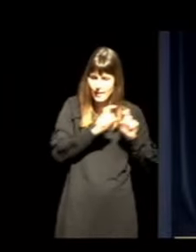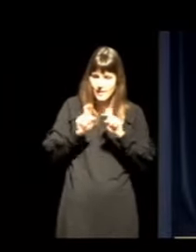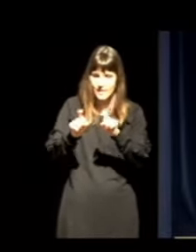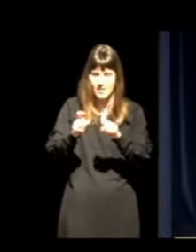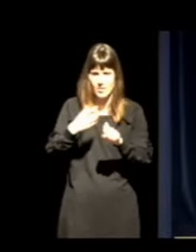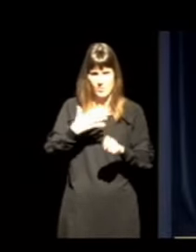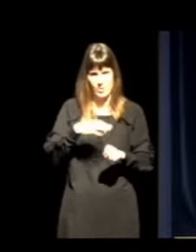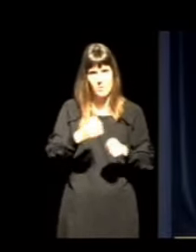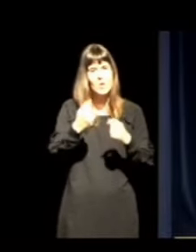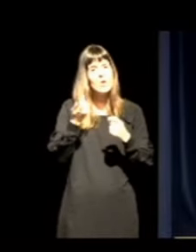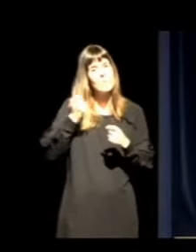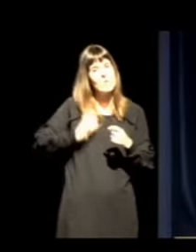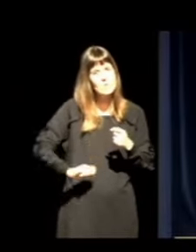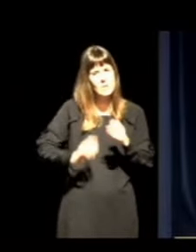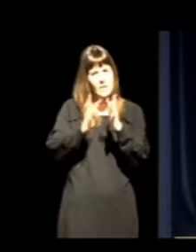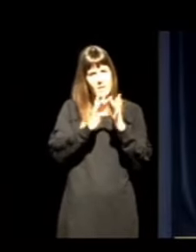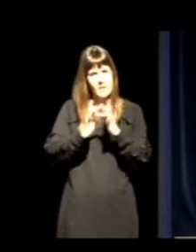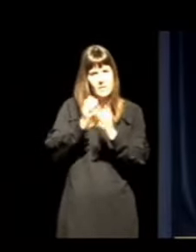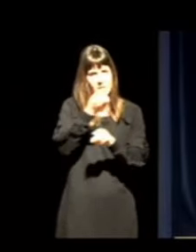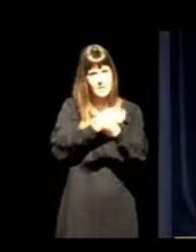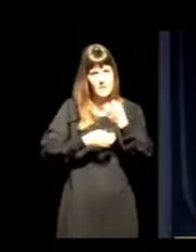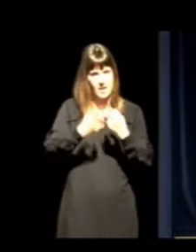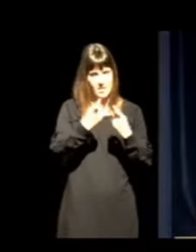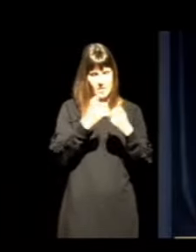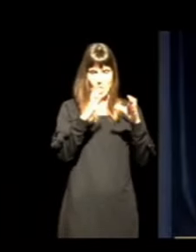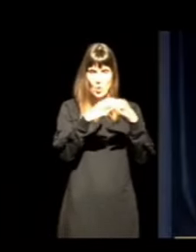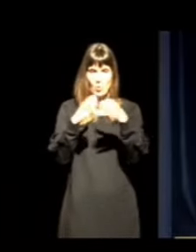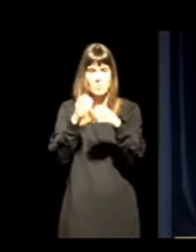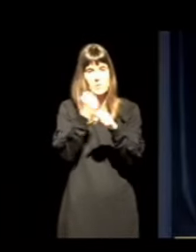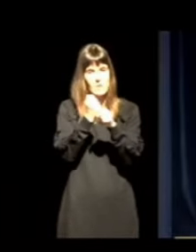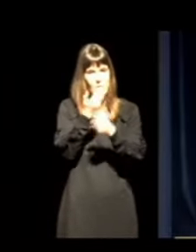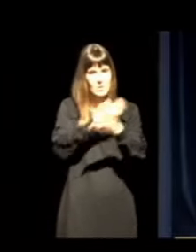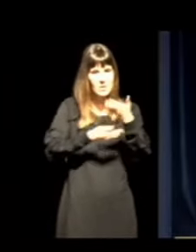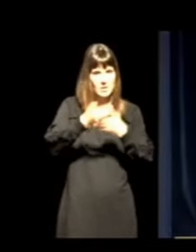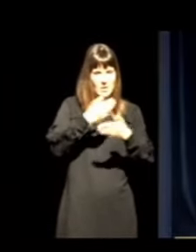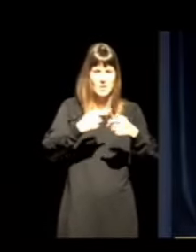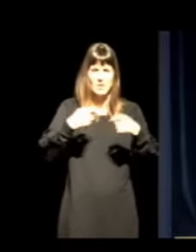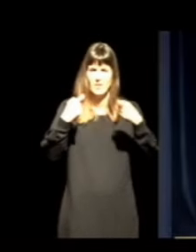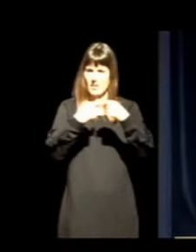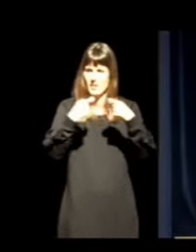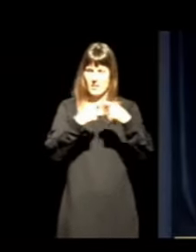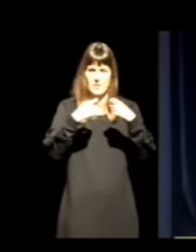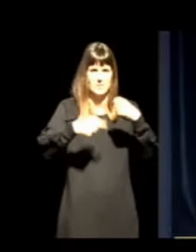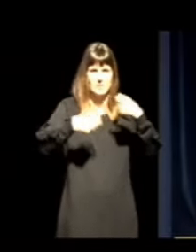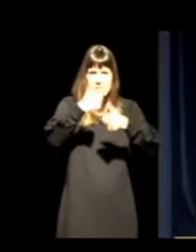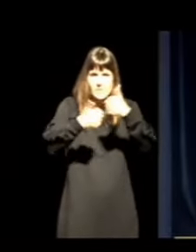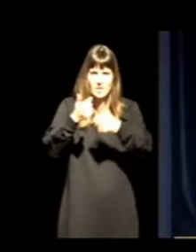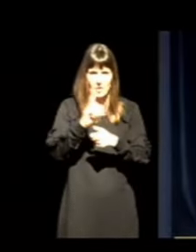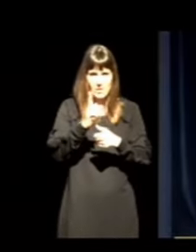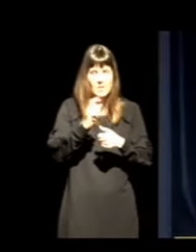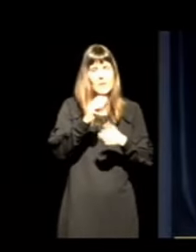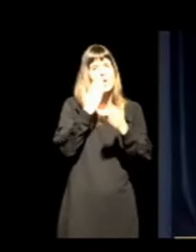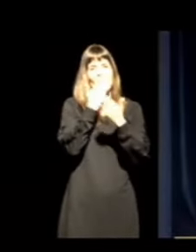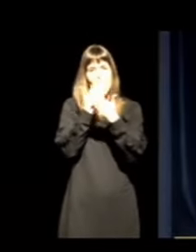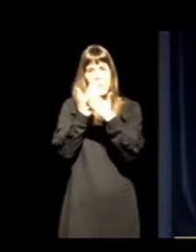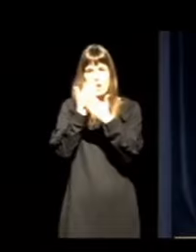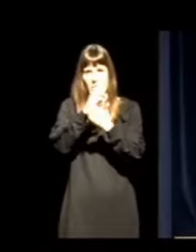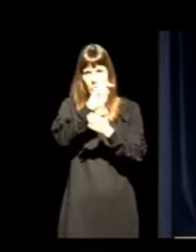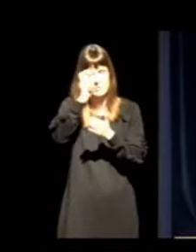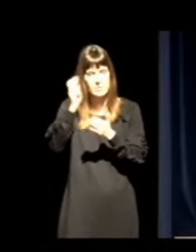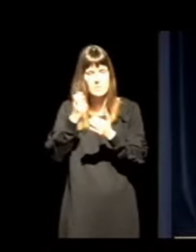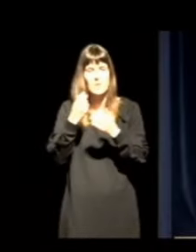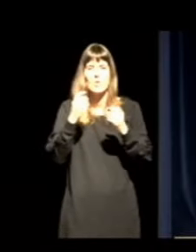profesionales, aprender herramientas, hacer grupos de trabajo cooperativos y no competitivos, hacer convivencias con otras escuelas, pueblos y